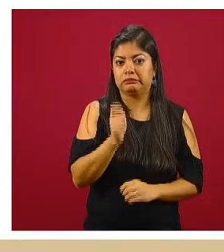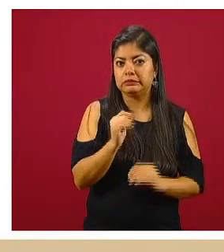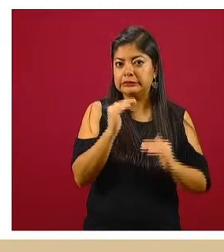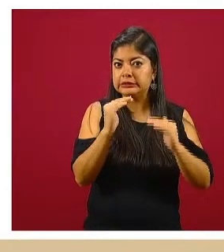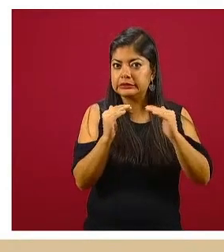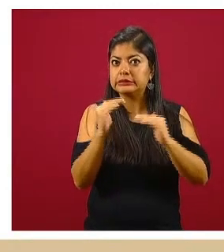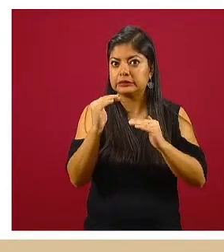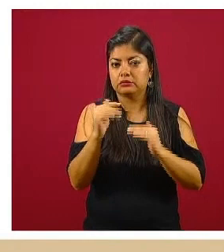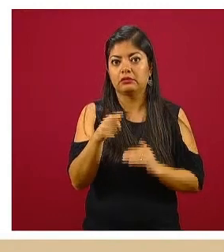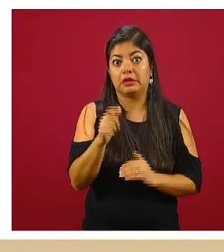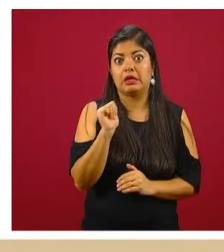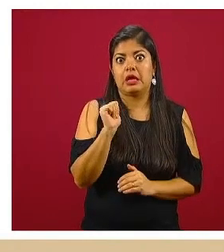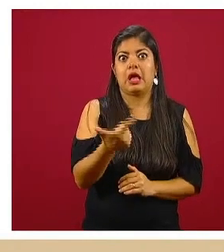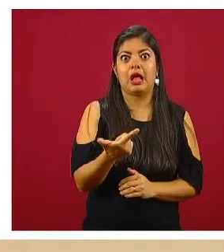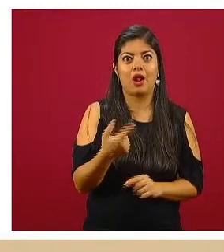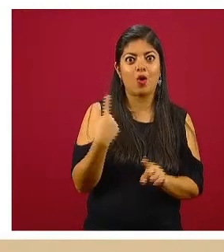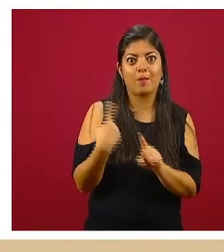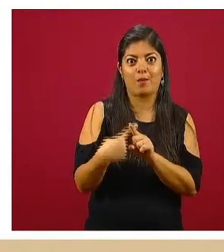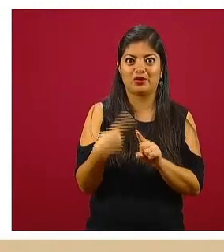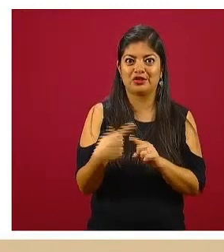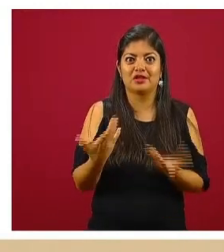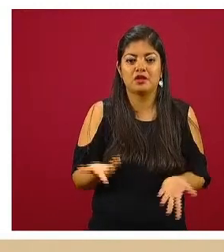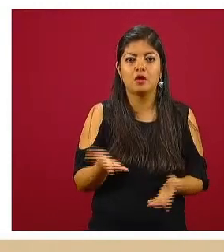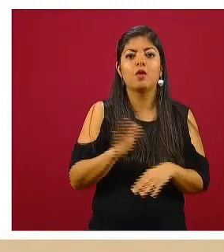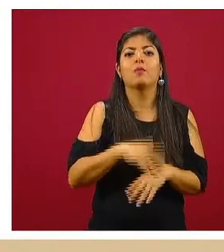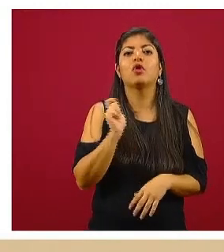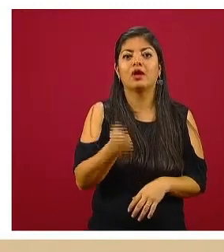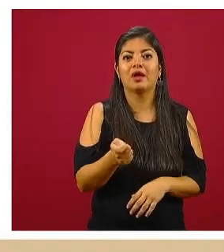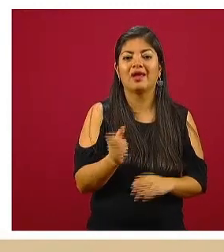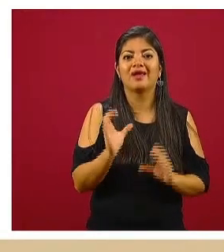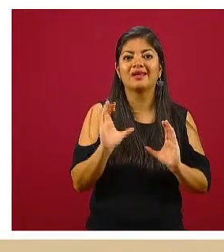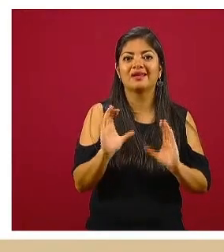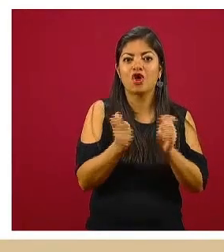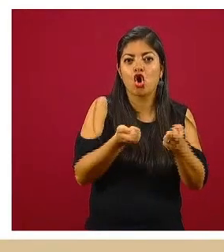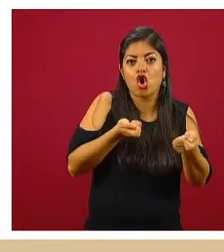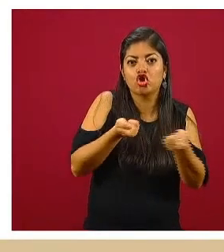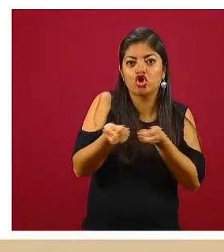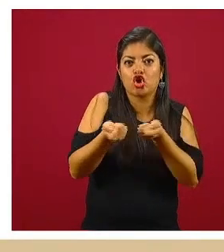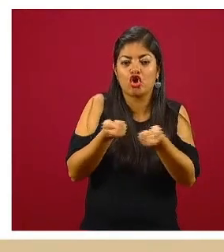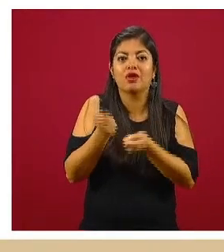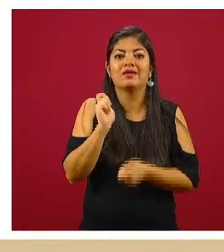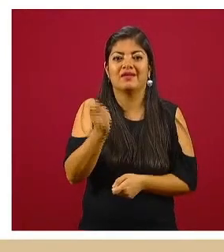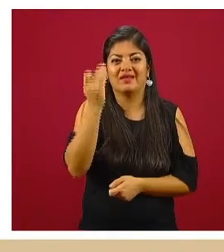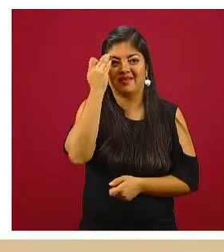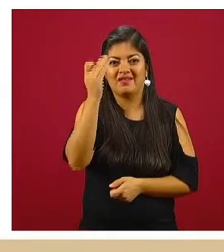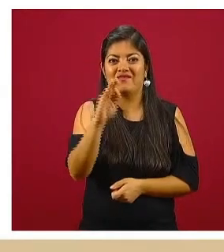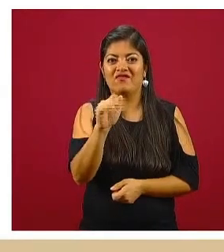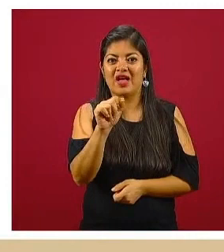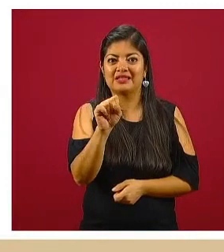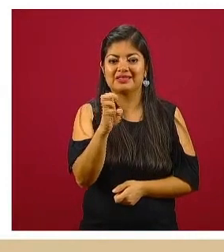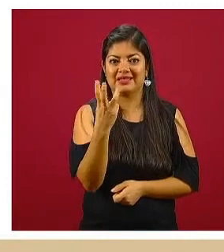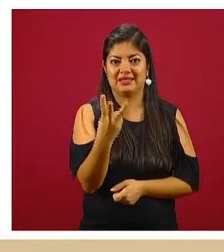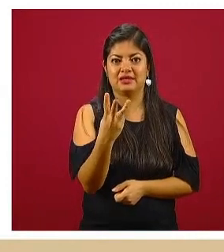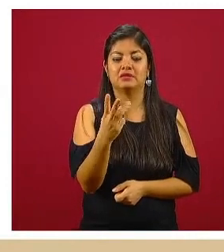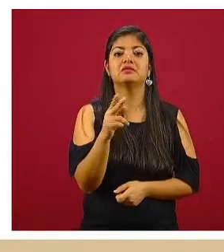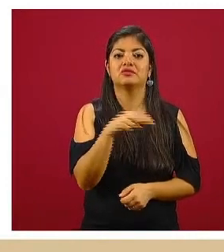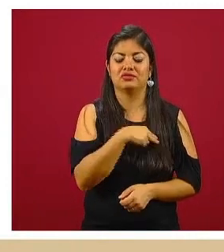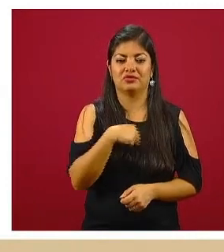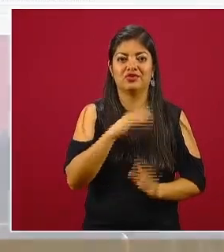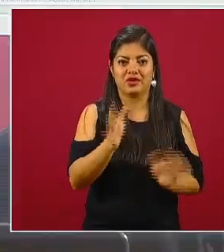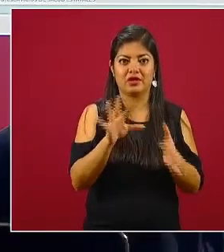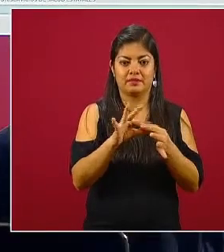positivo, porque es el objetivo principal del manejo de la epidemia durante la fase 3, como ustedes lo saben y lo hemos venido